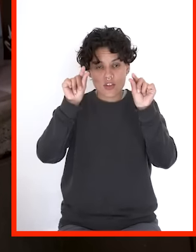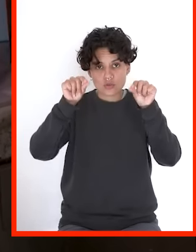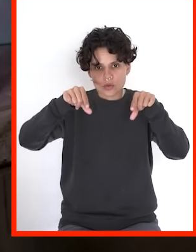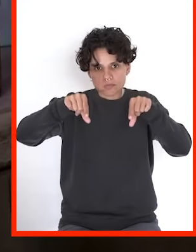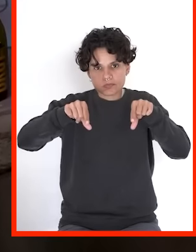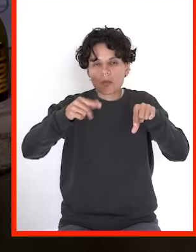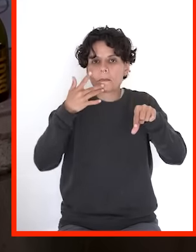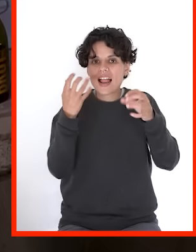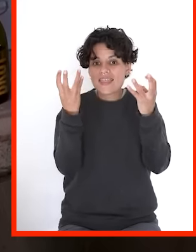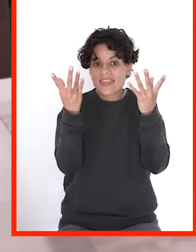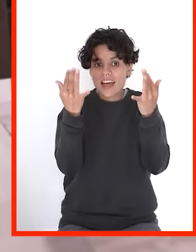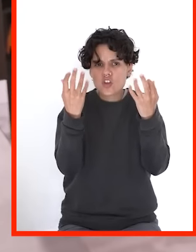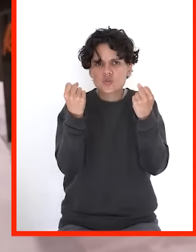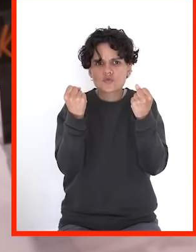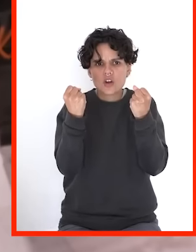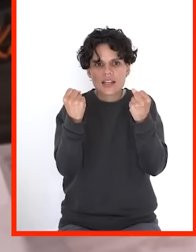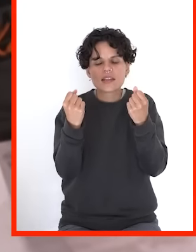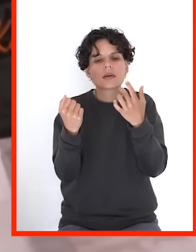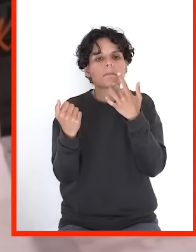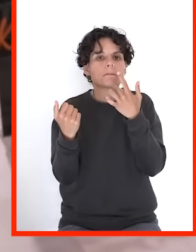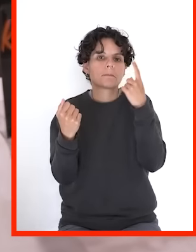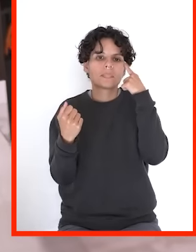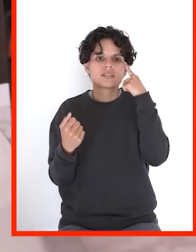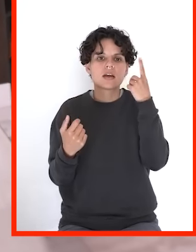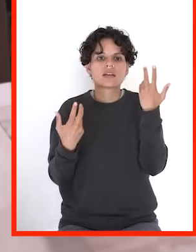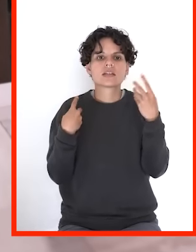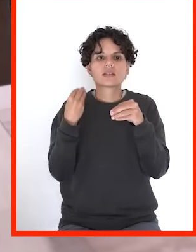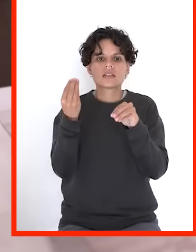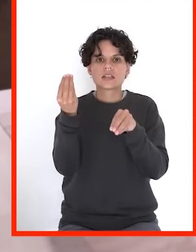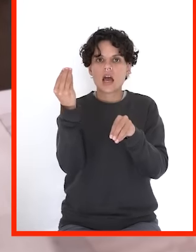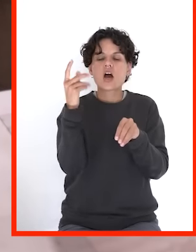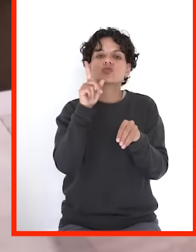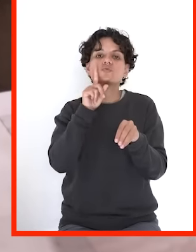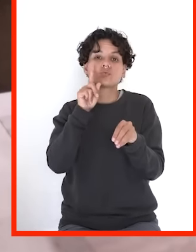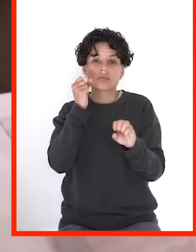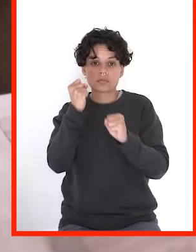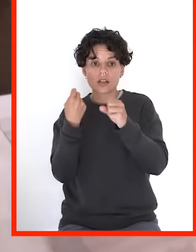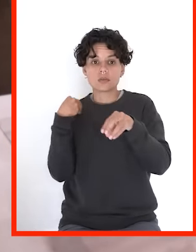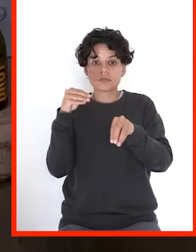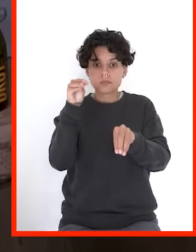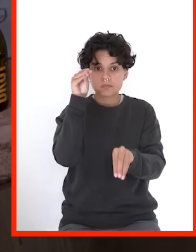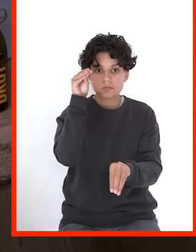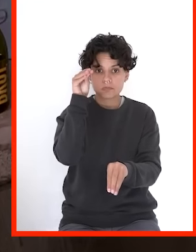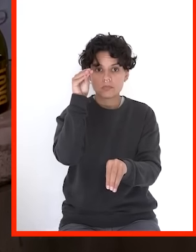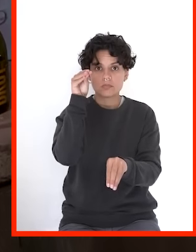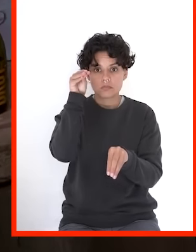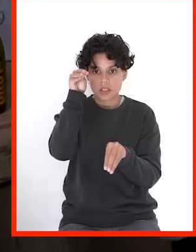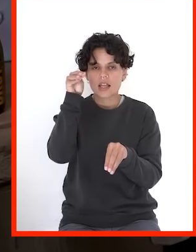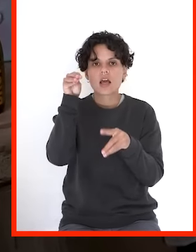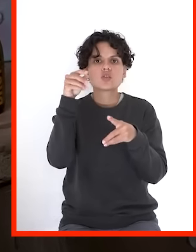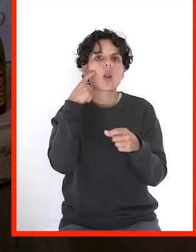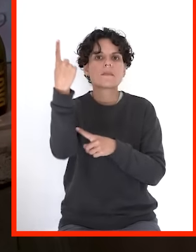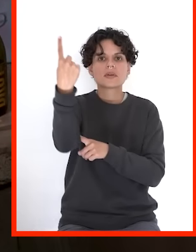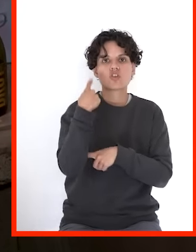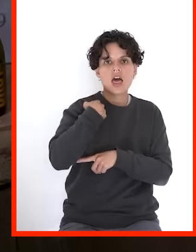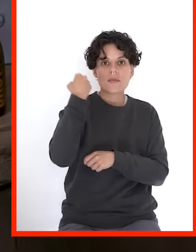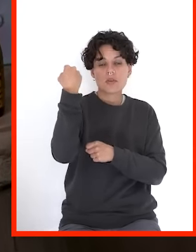Entonces, como cosa que decía ya, en el momento que el picoteo de grulla, entonces si picoteo viene alguien a saltarte ahí, en el ojo